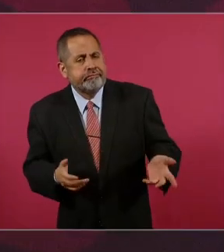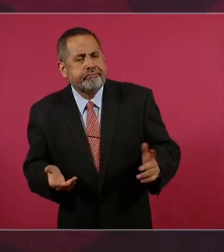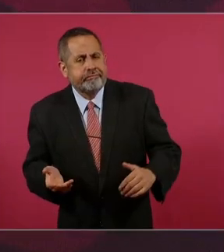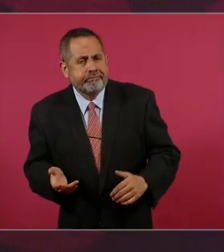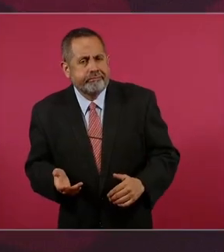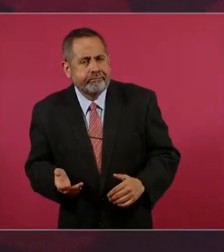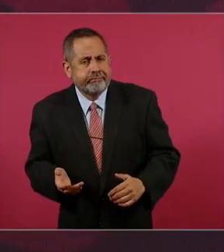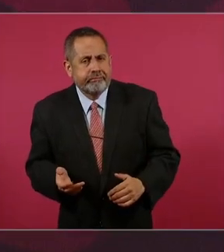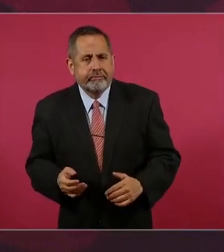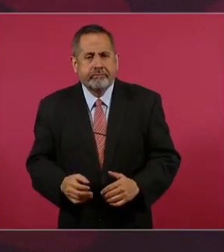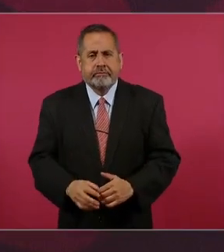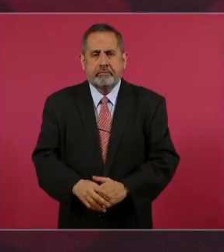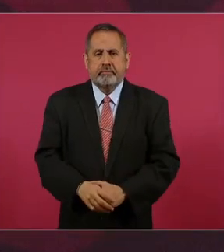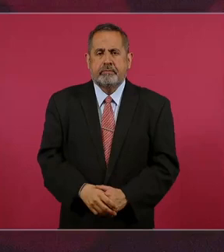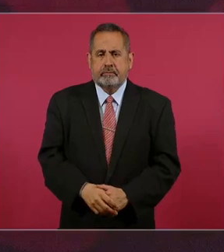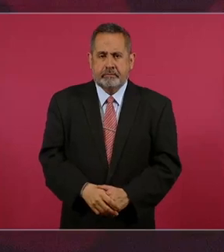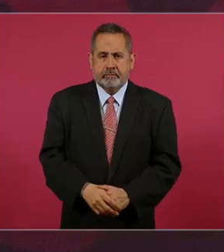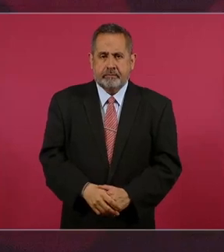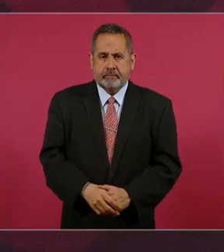Sí,